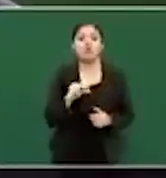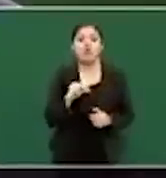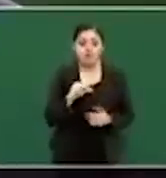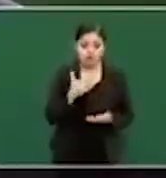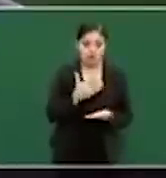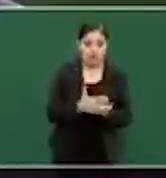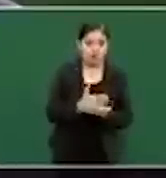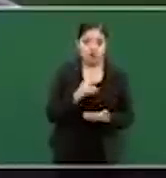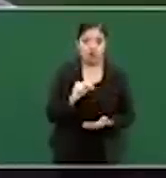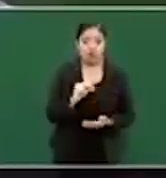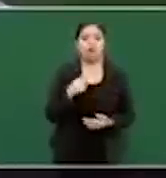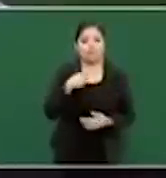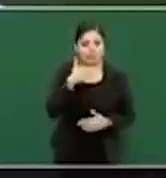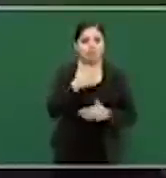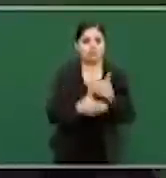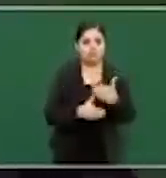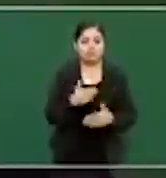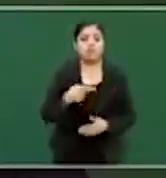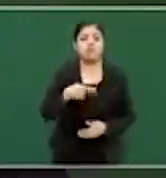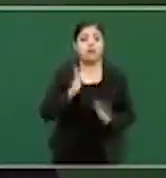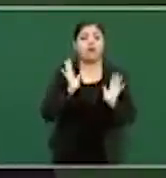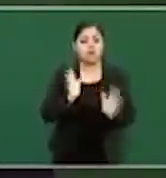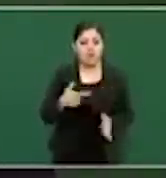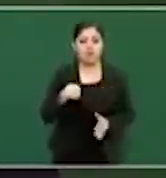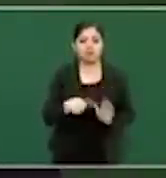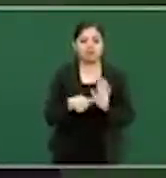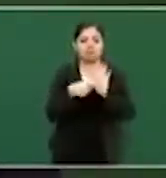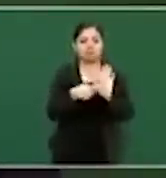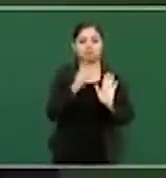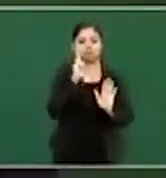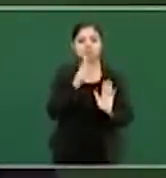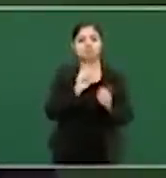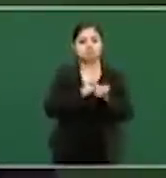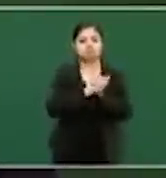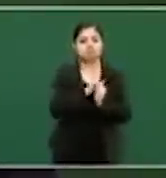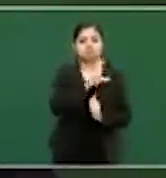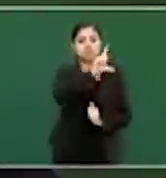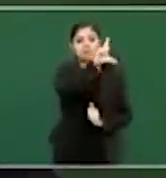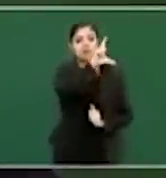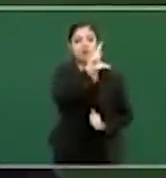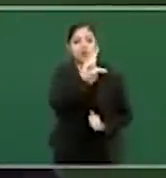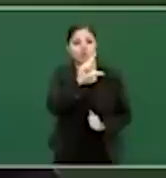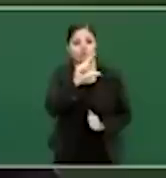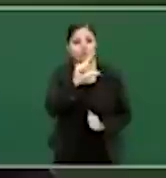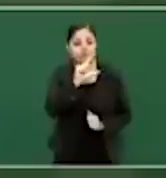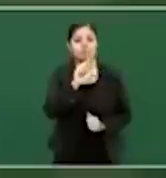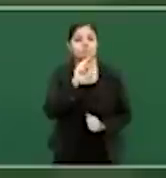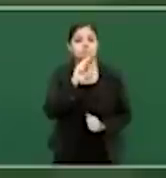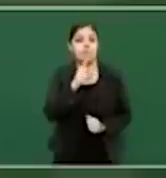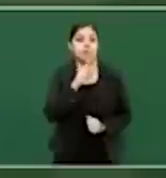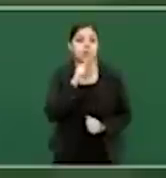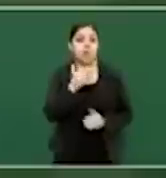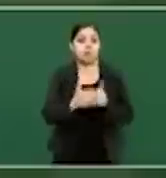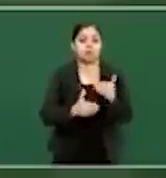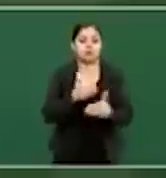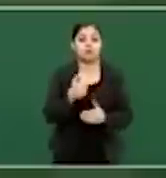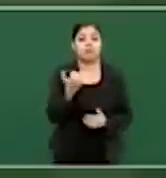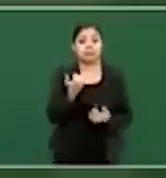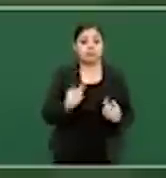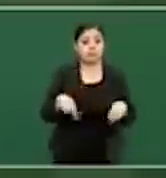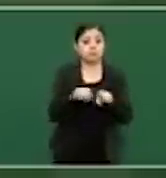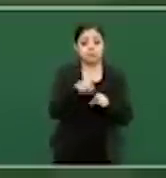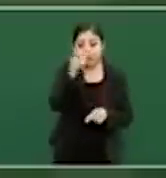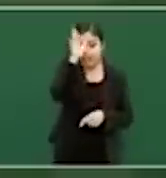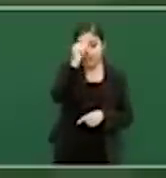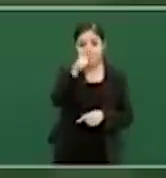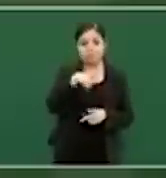vimos los primeros resultados de la estrategia y, por supuesto, establecimos en una serie de acuerdos los